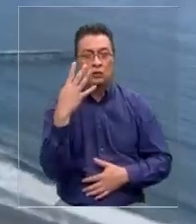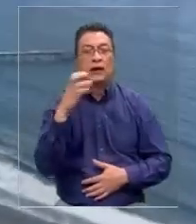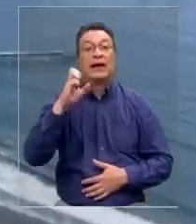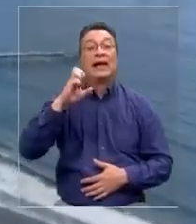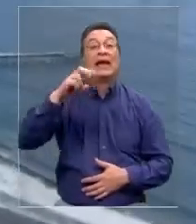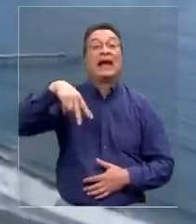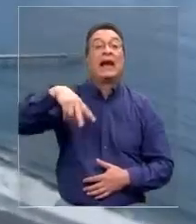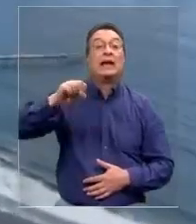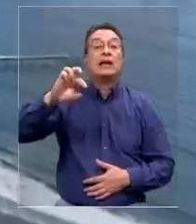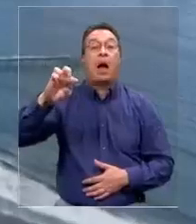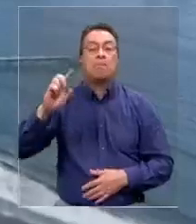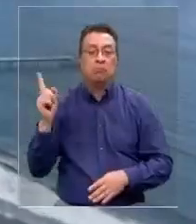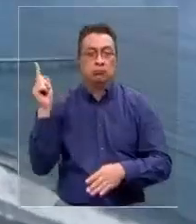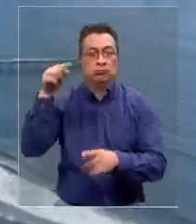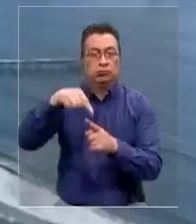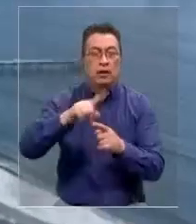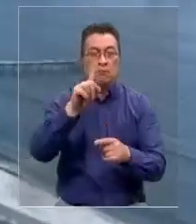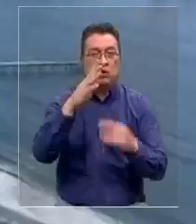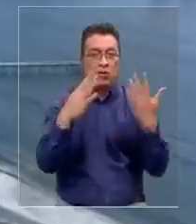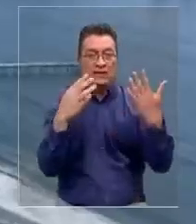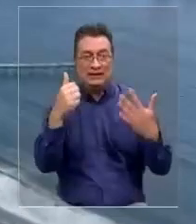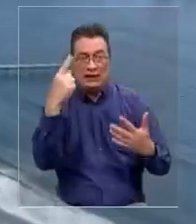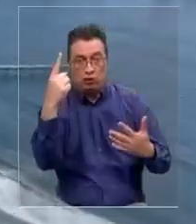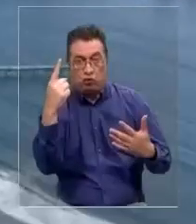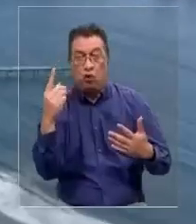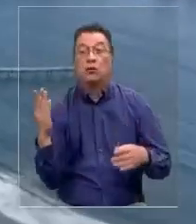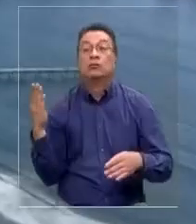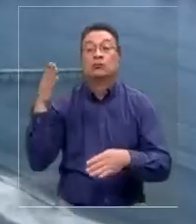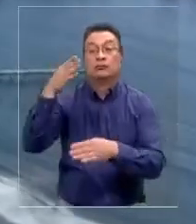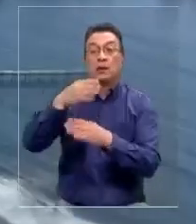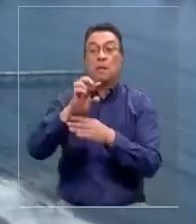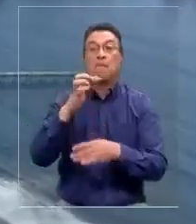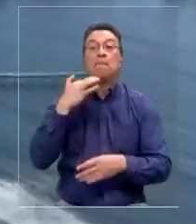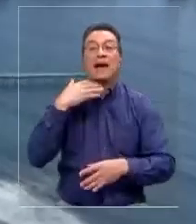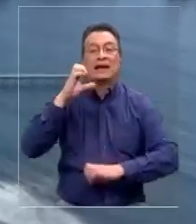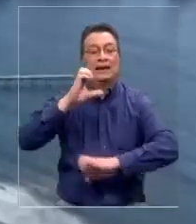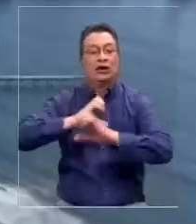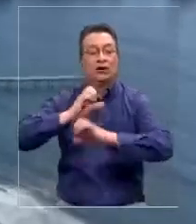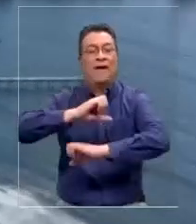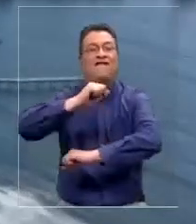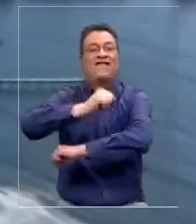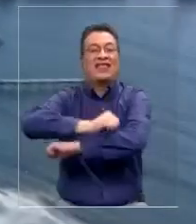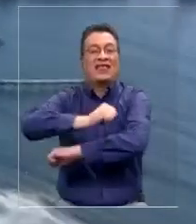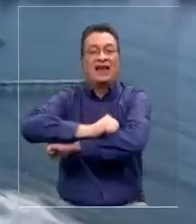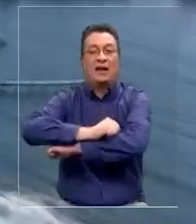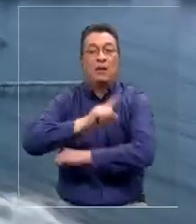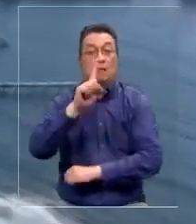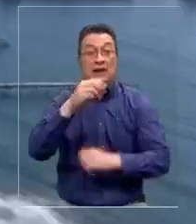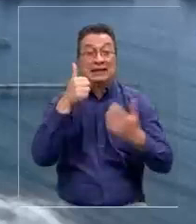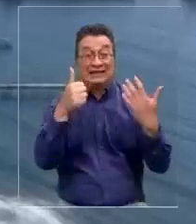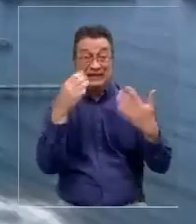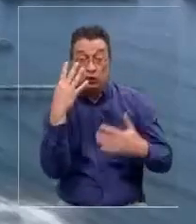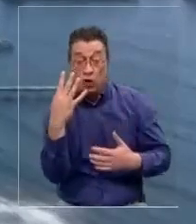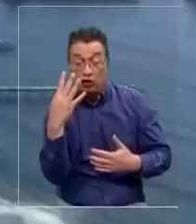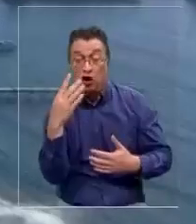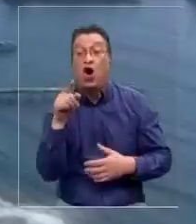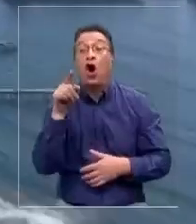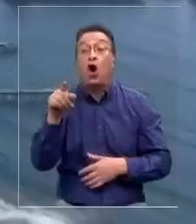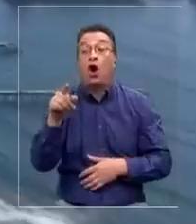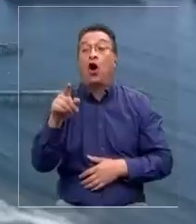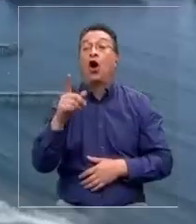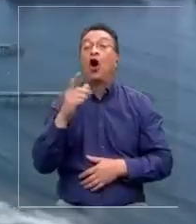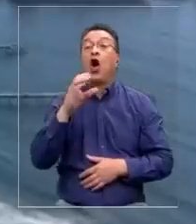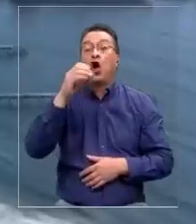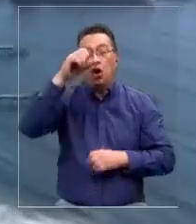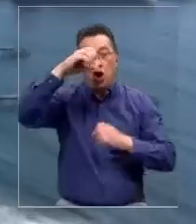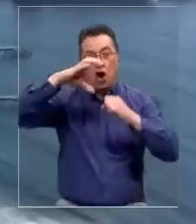ENAP a la bahía. En 1961 se inauguró el Parque Industrial Ventanas. En 1964 arribaron la Fundación